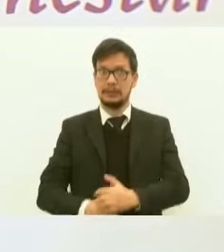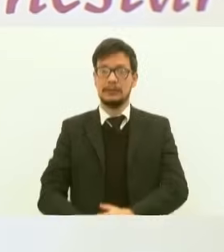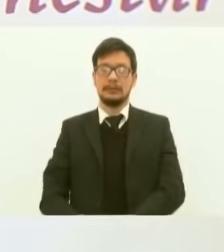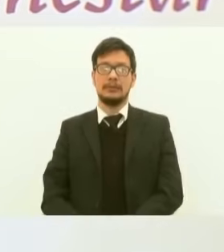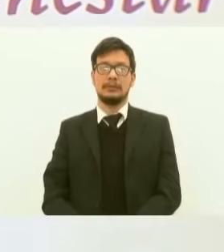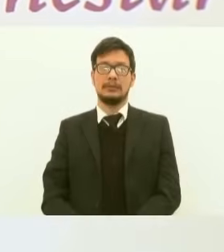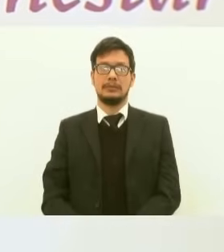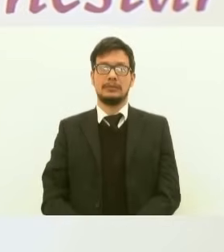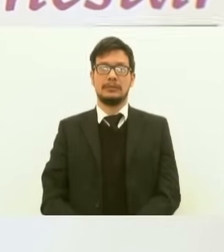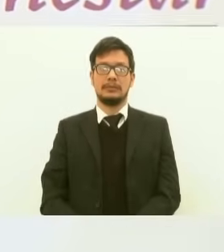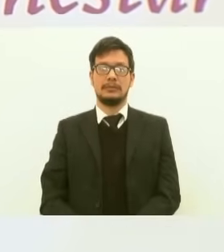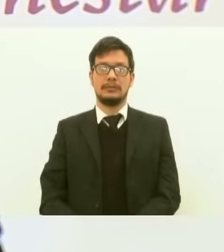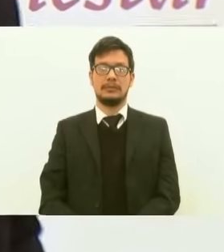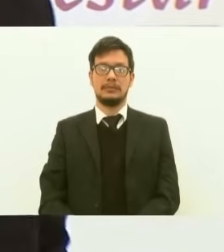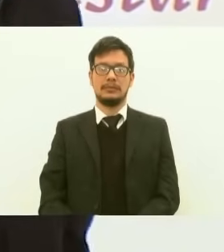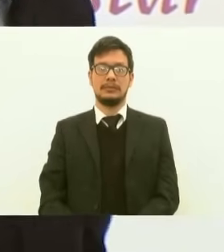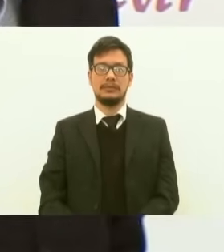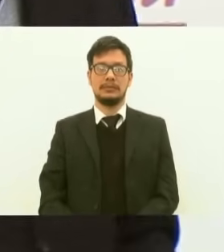préstamela.